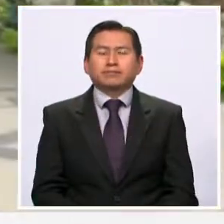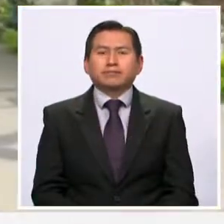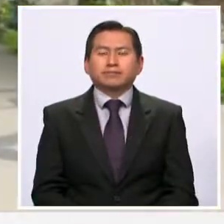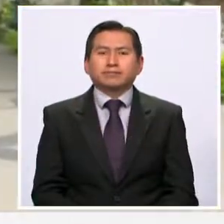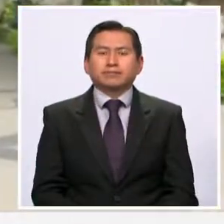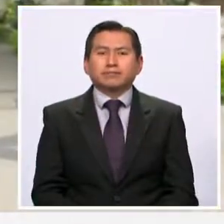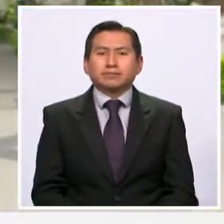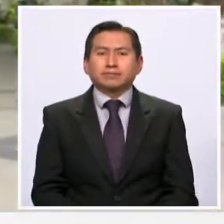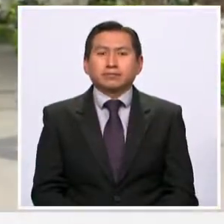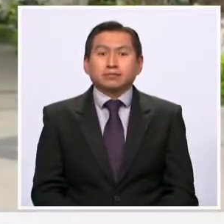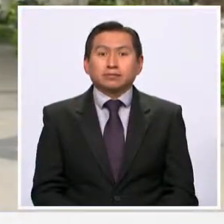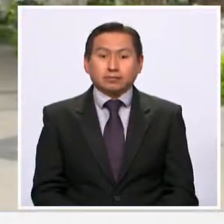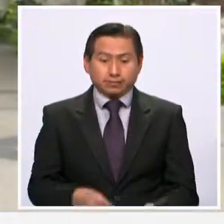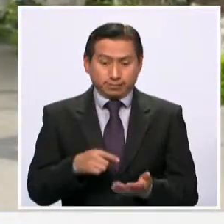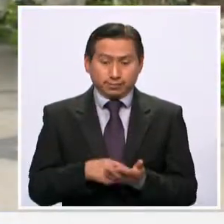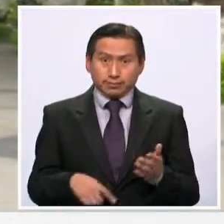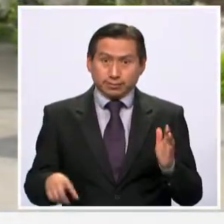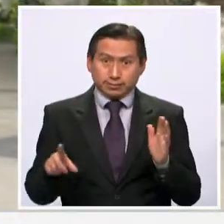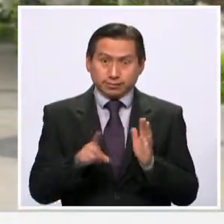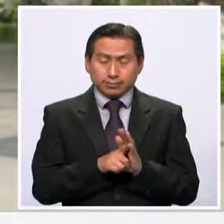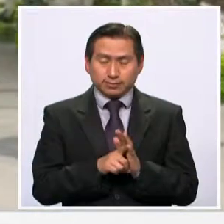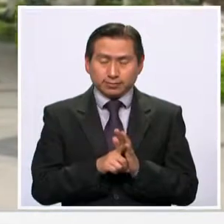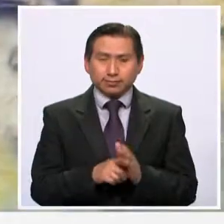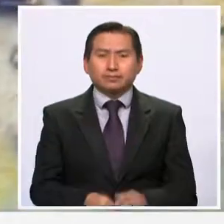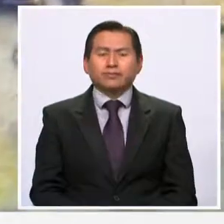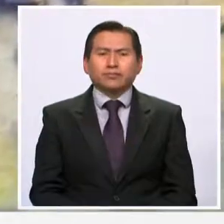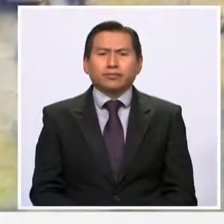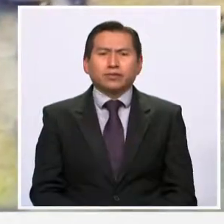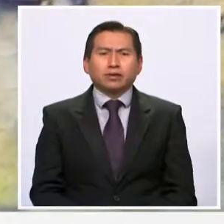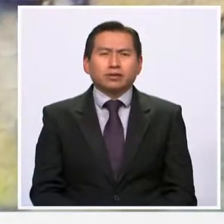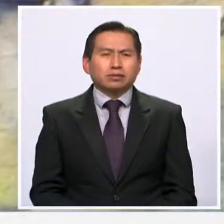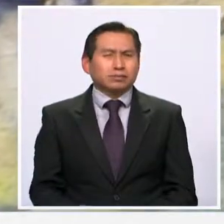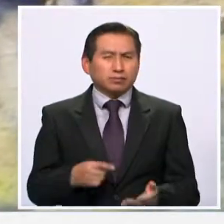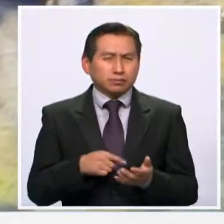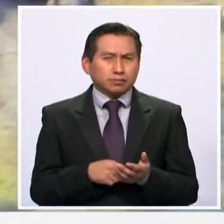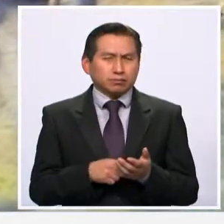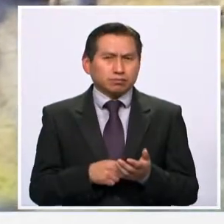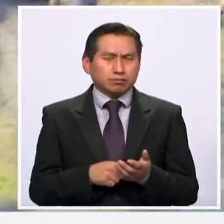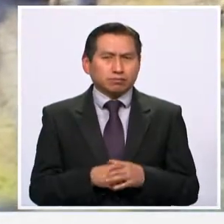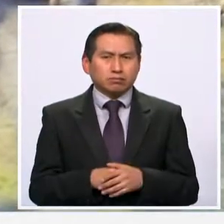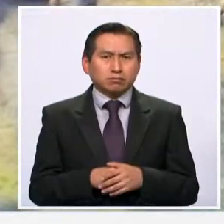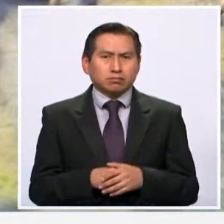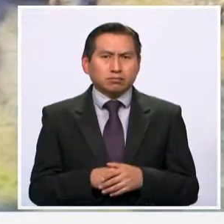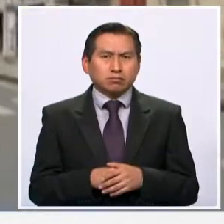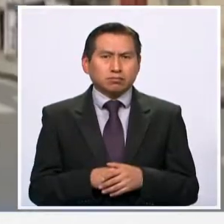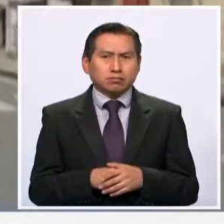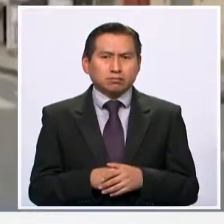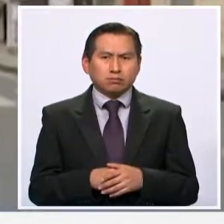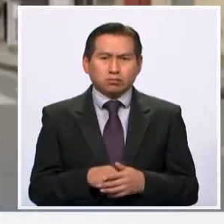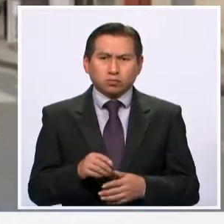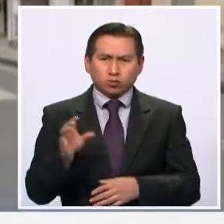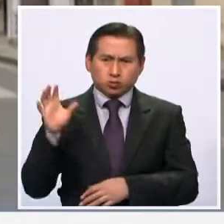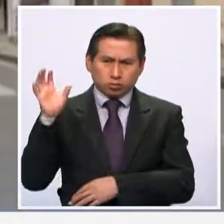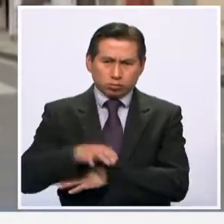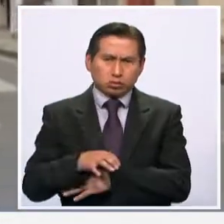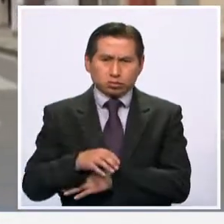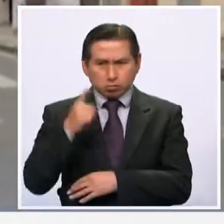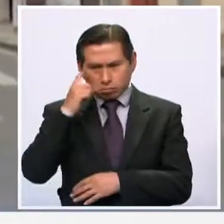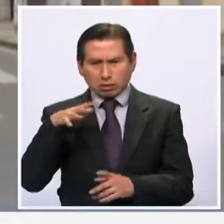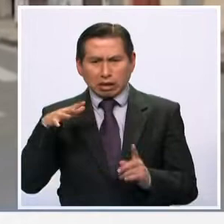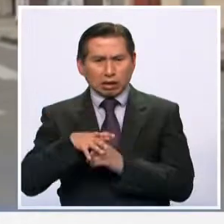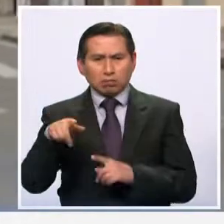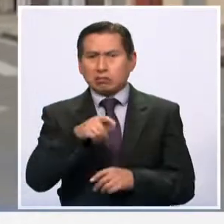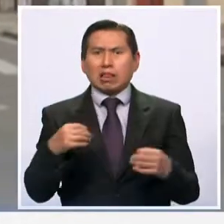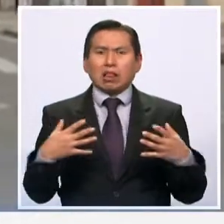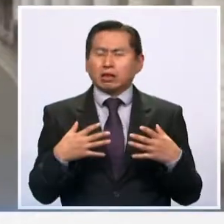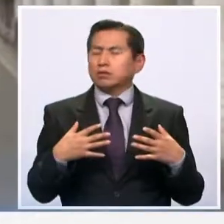que esta ley no va a ser un implantamiento o una dictadura.